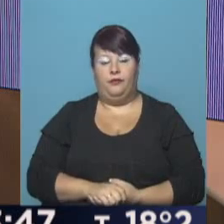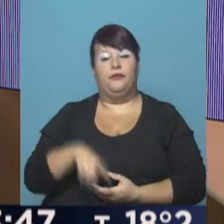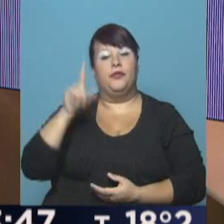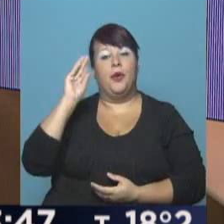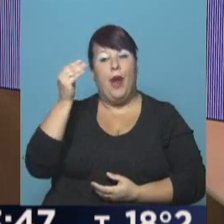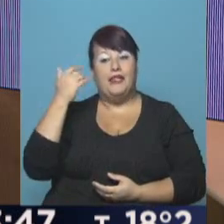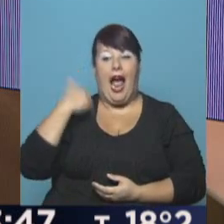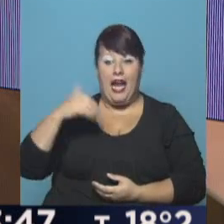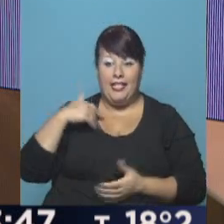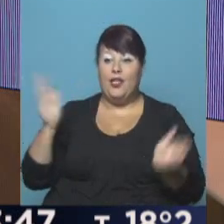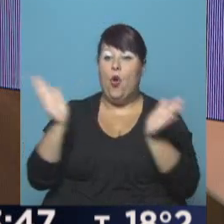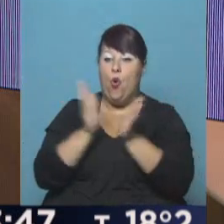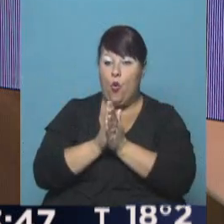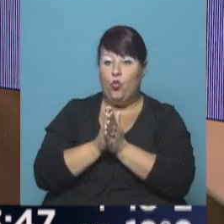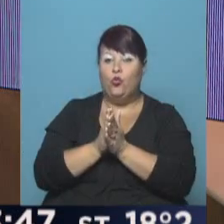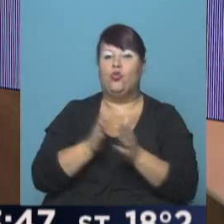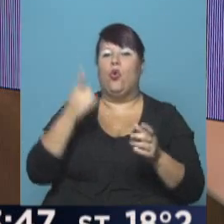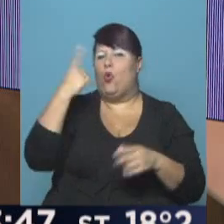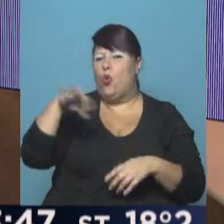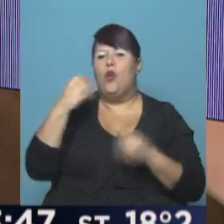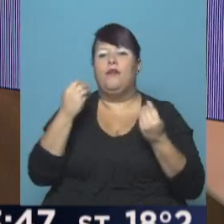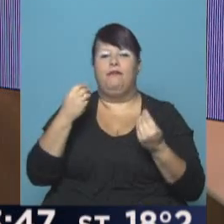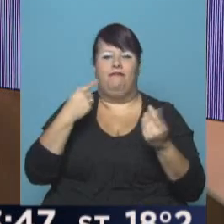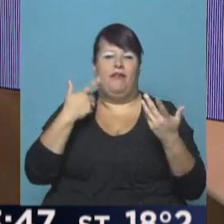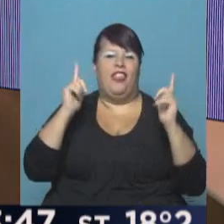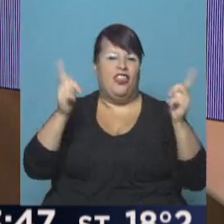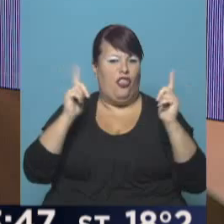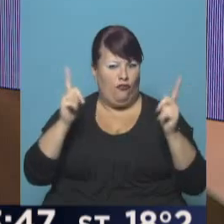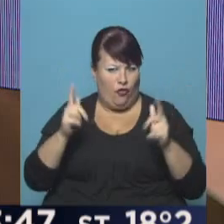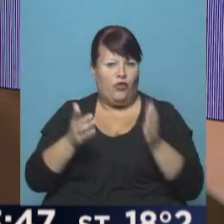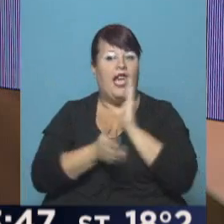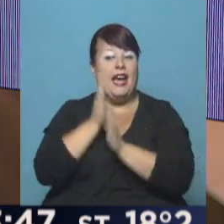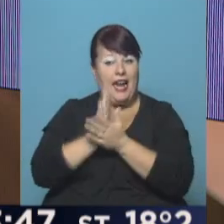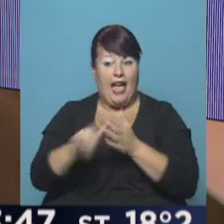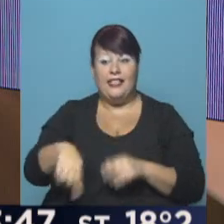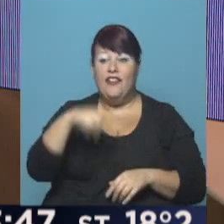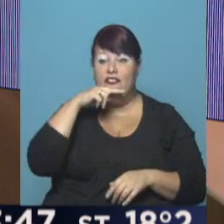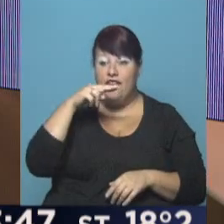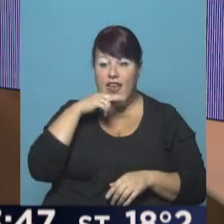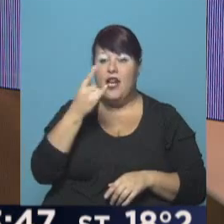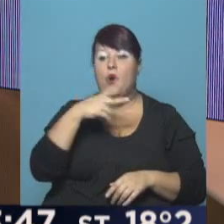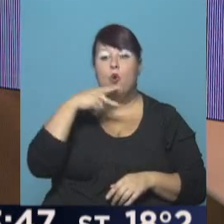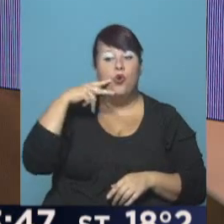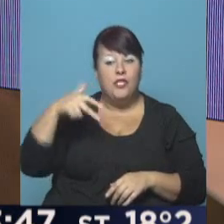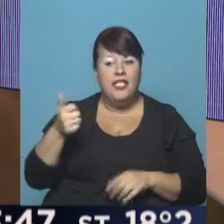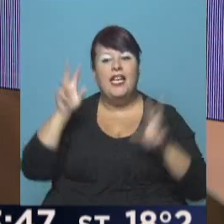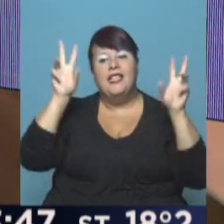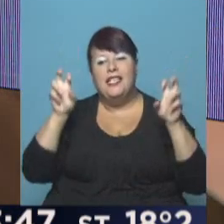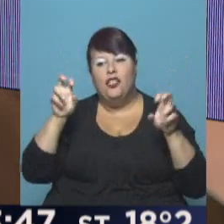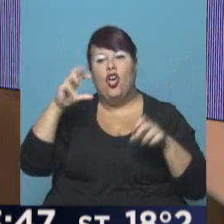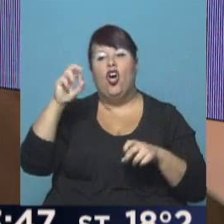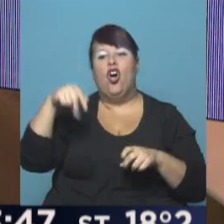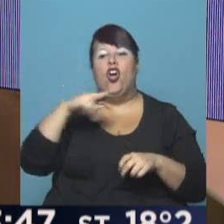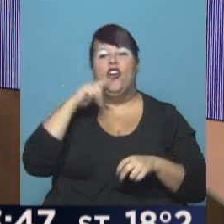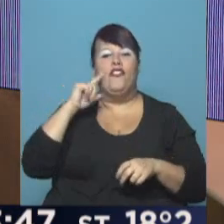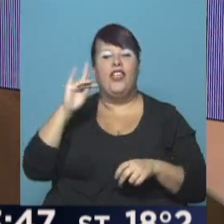Brasil y Argentina unidos en un encuentro único que será puro disfrute gratis este viernes en La Usina con el título de convidados.